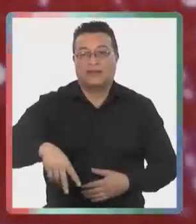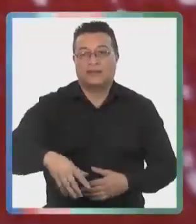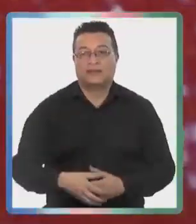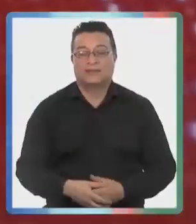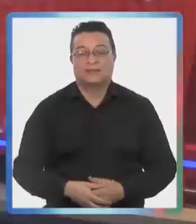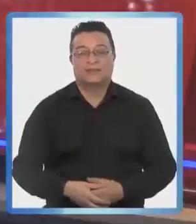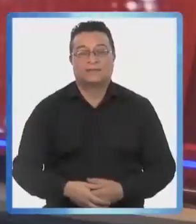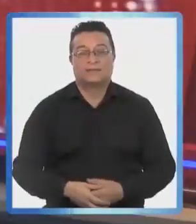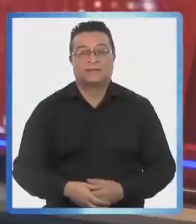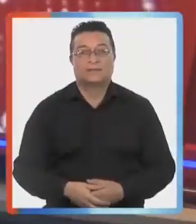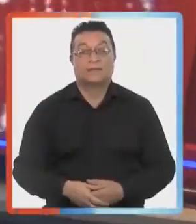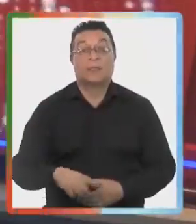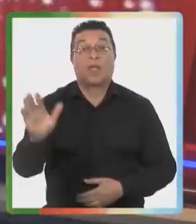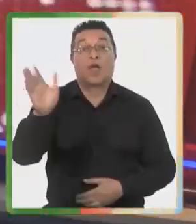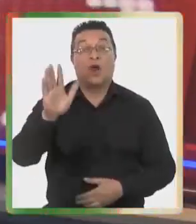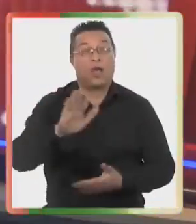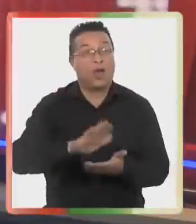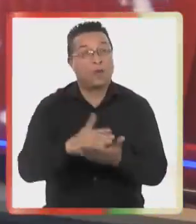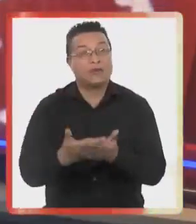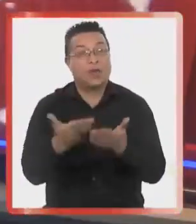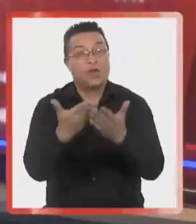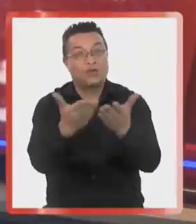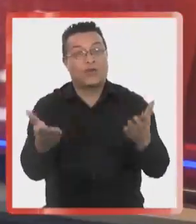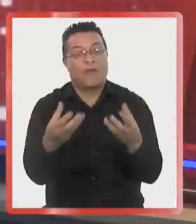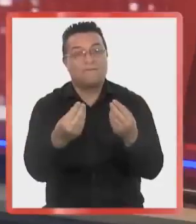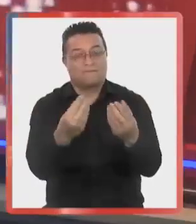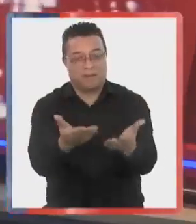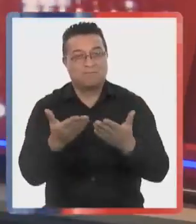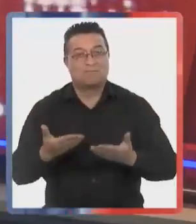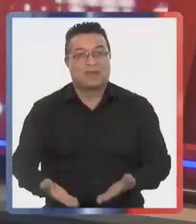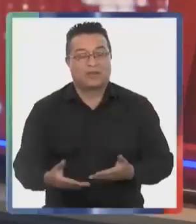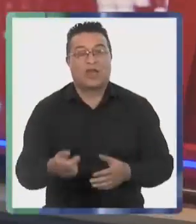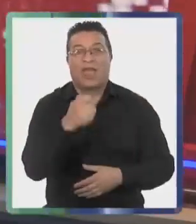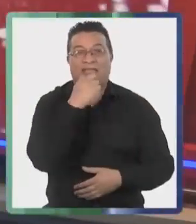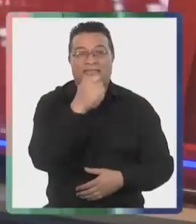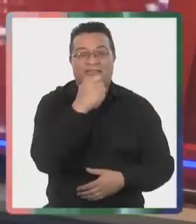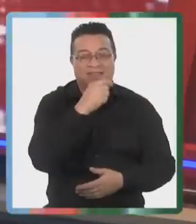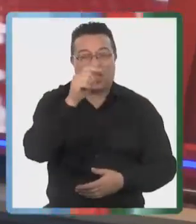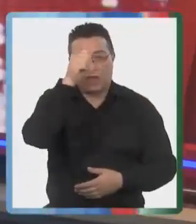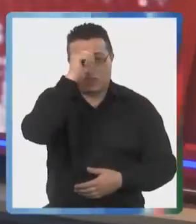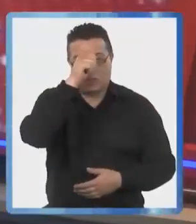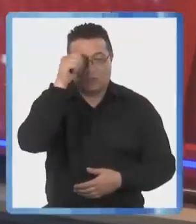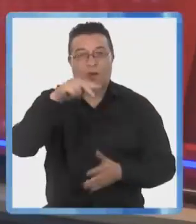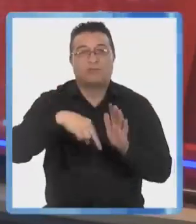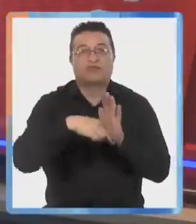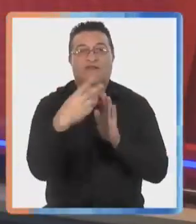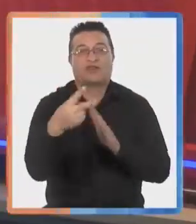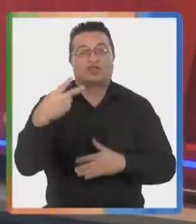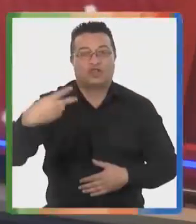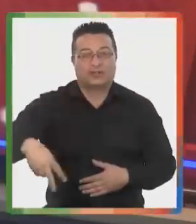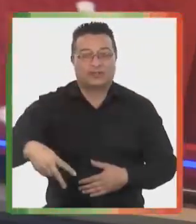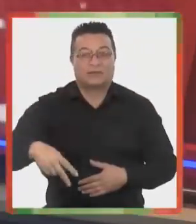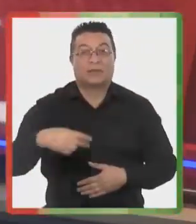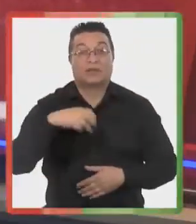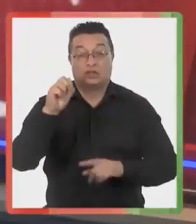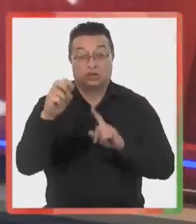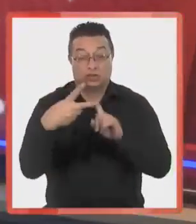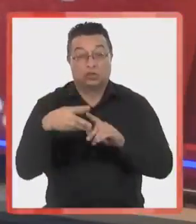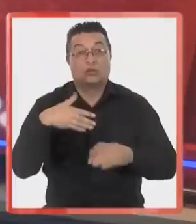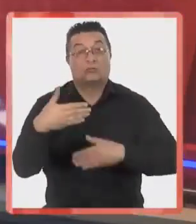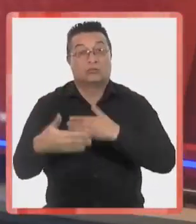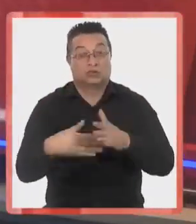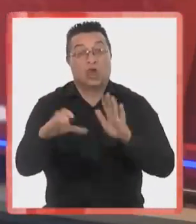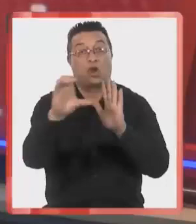Noticias. Hola, ¿qué tal? ¿Cómo están ustedes? Bienvenidas y bienvenidos a la entrevista del domingo de Portavoz Noticias. El segundo